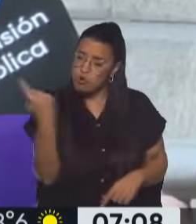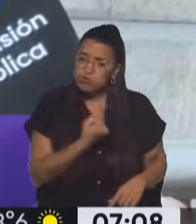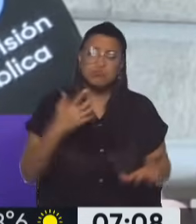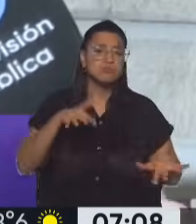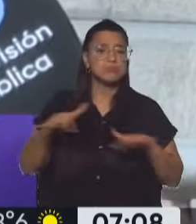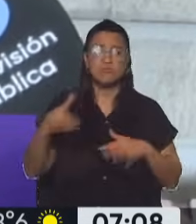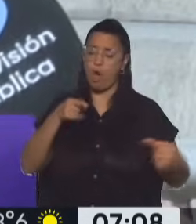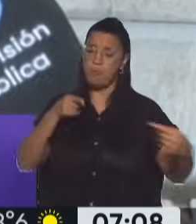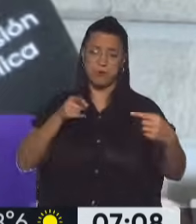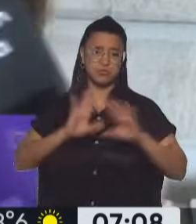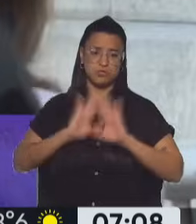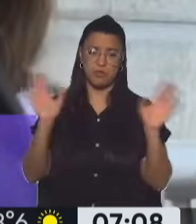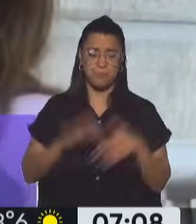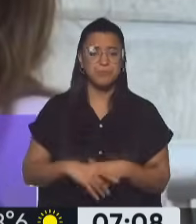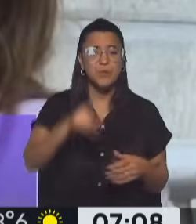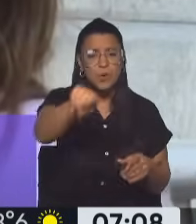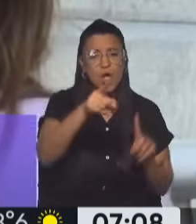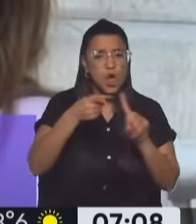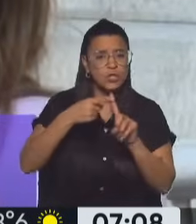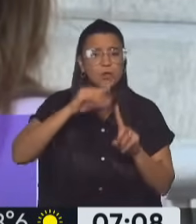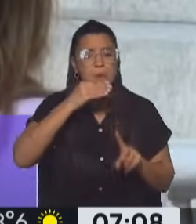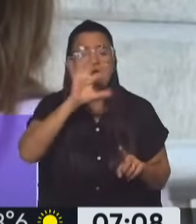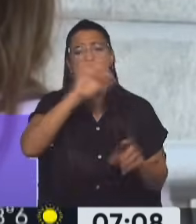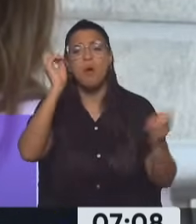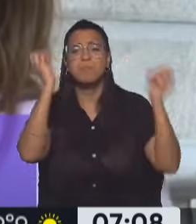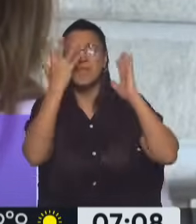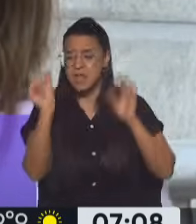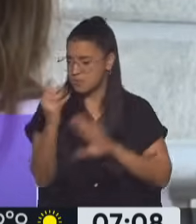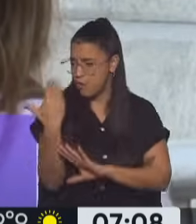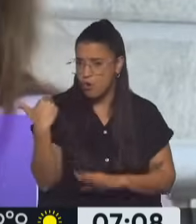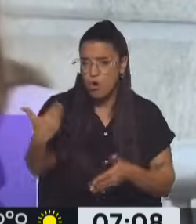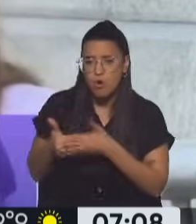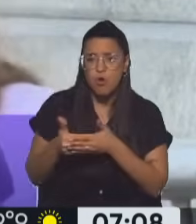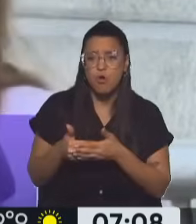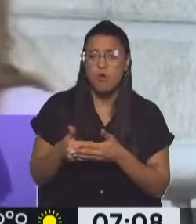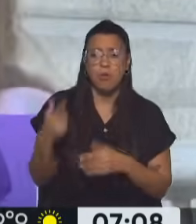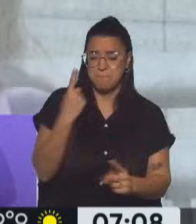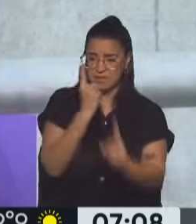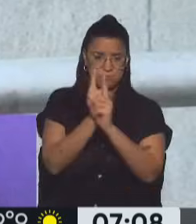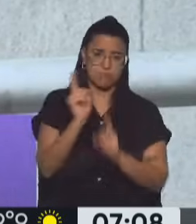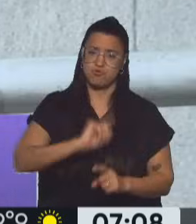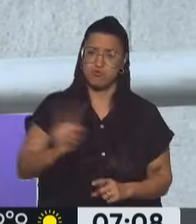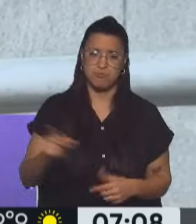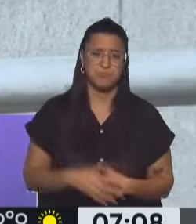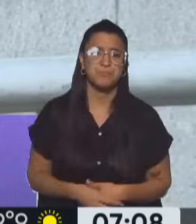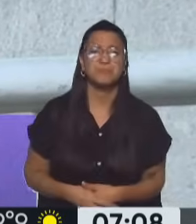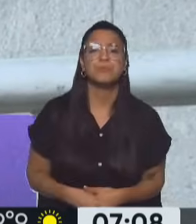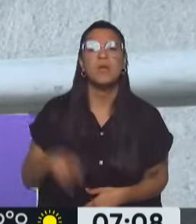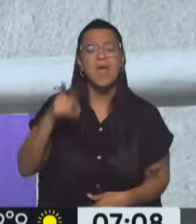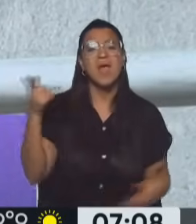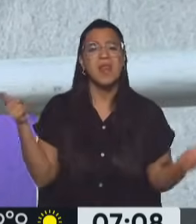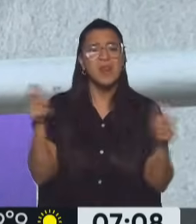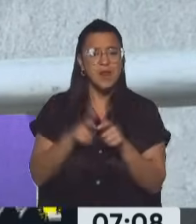de oposición. ¿Han tenido contacto con Sergio Massa o con Javier Milei en estas últimas horas? Personalmente no. Es una